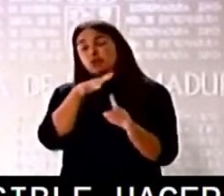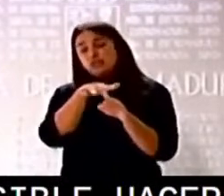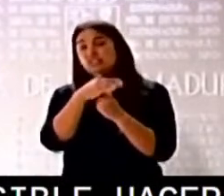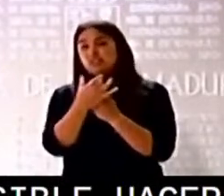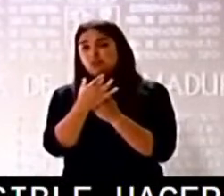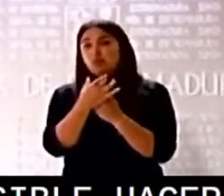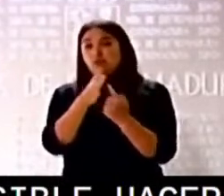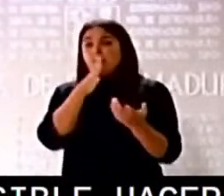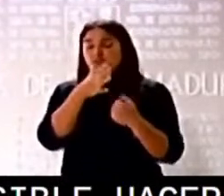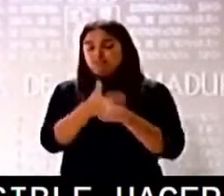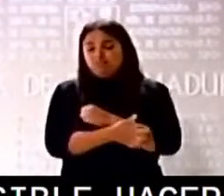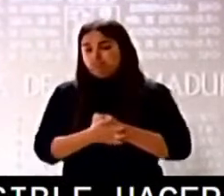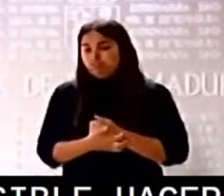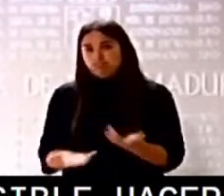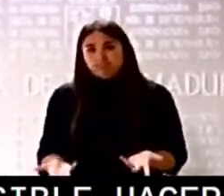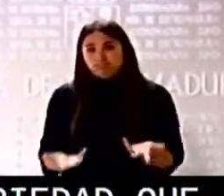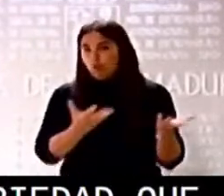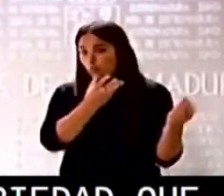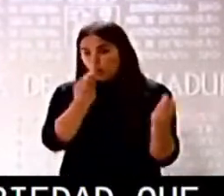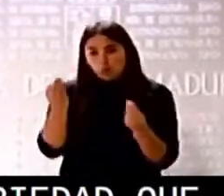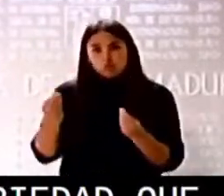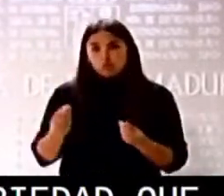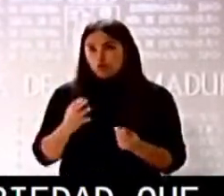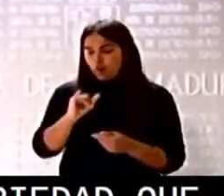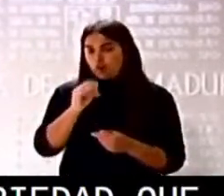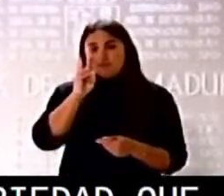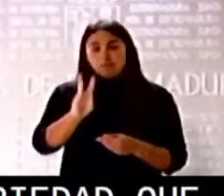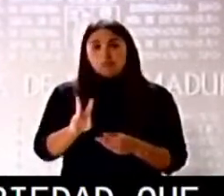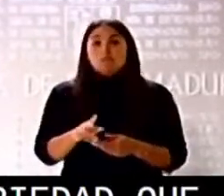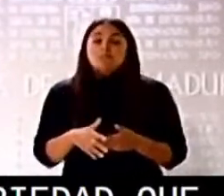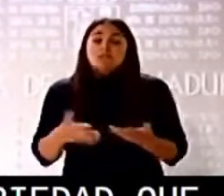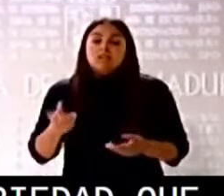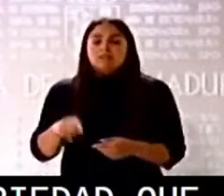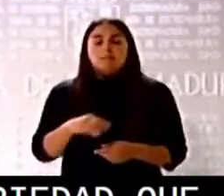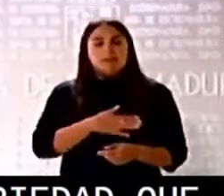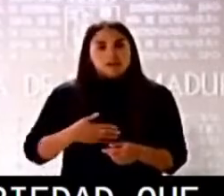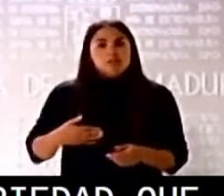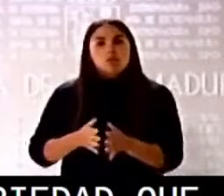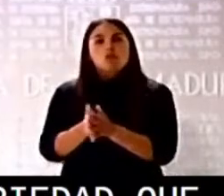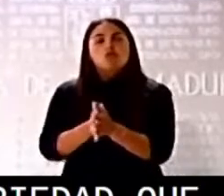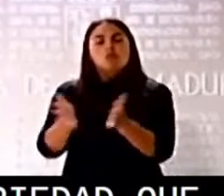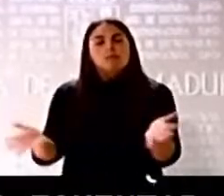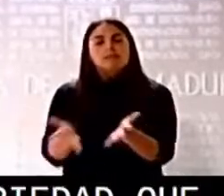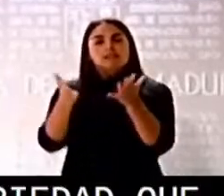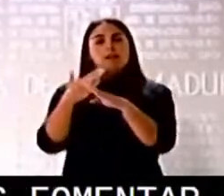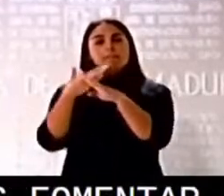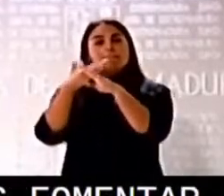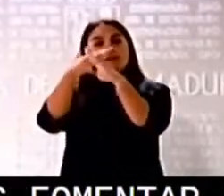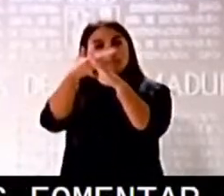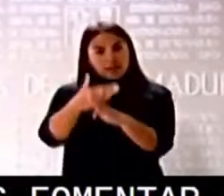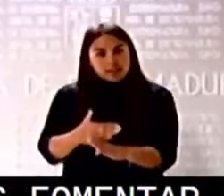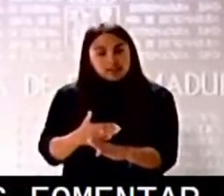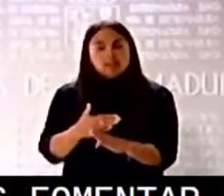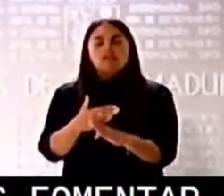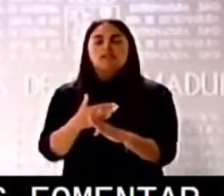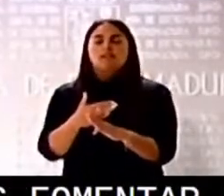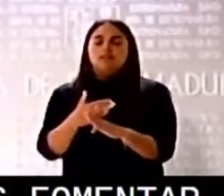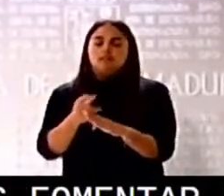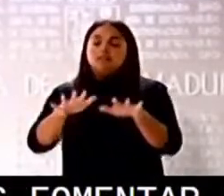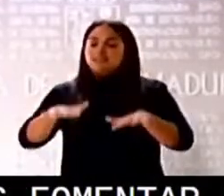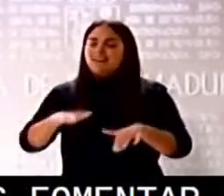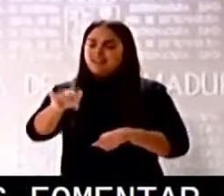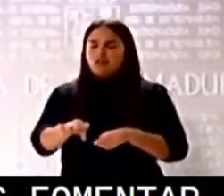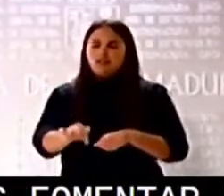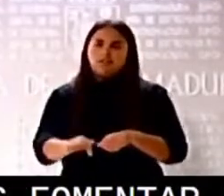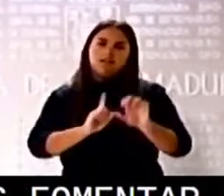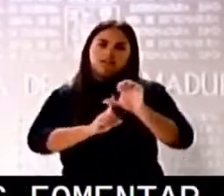situación de precariedad que muchos de ellos tienen, y también queremos fomentar la permanencia de los extremeños y